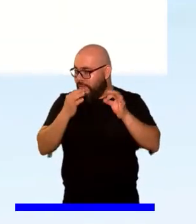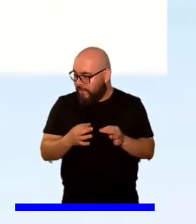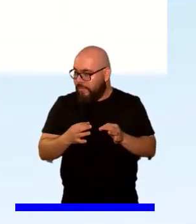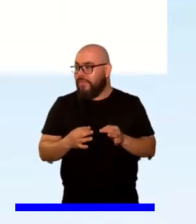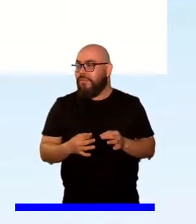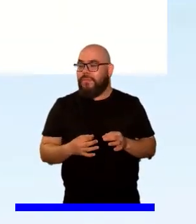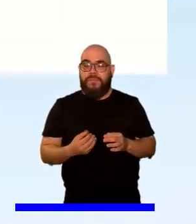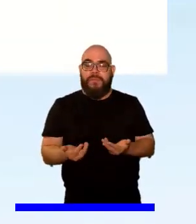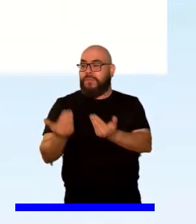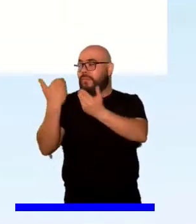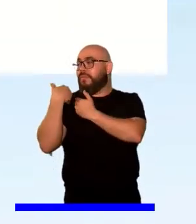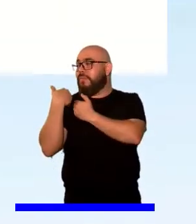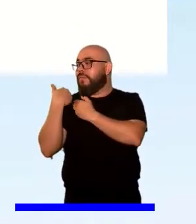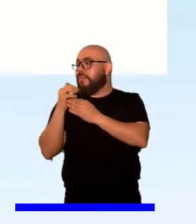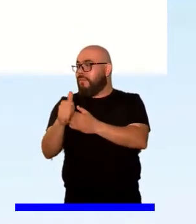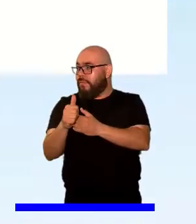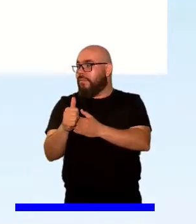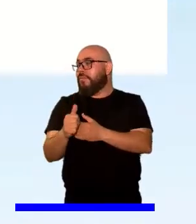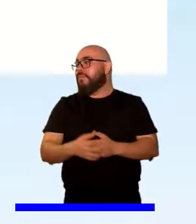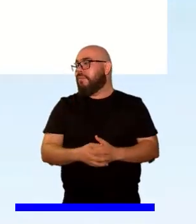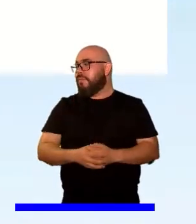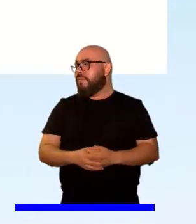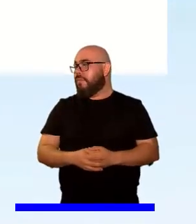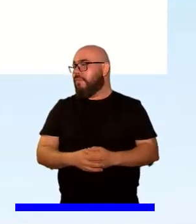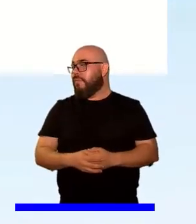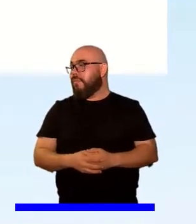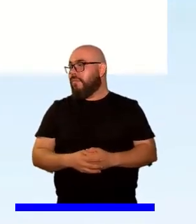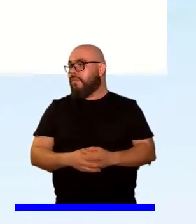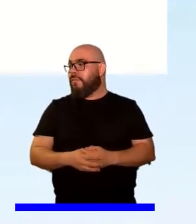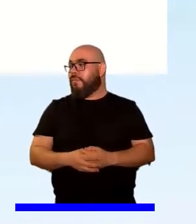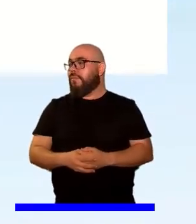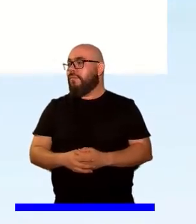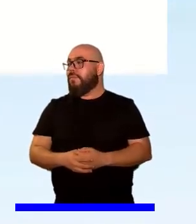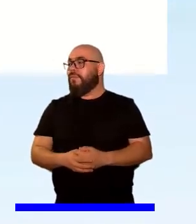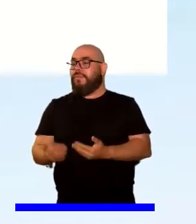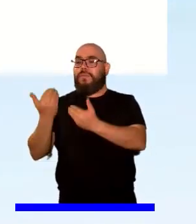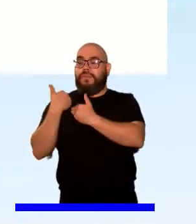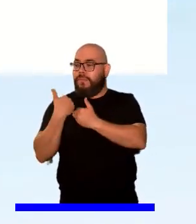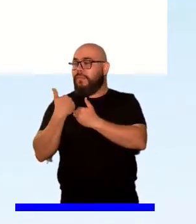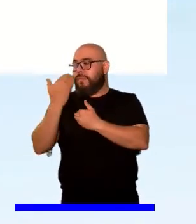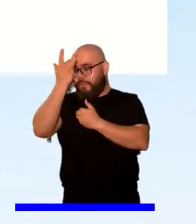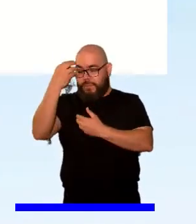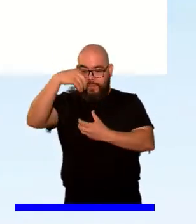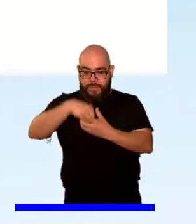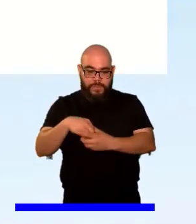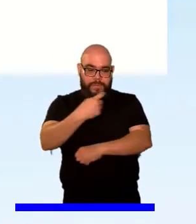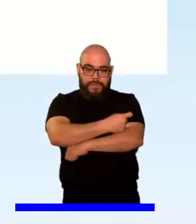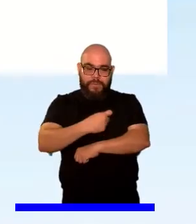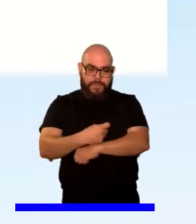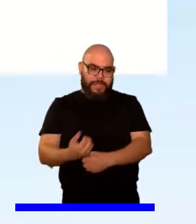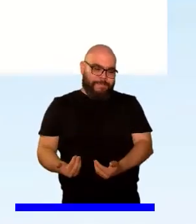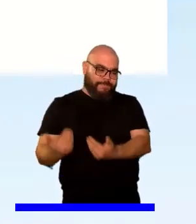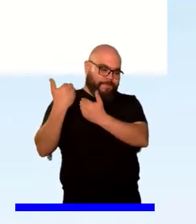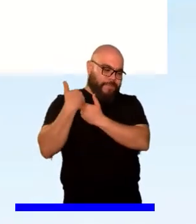cumplir la misión de Google. Me voy a saltar esta diapositiva de acá y voy a hablar más de la misión. ¿Por qué? Porque dentro de Google hay una misión